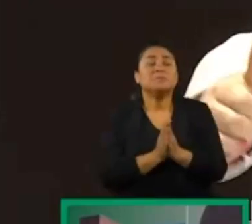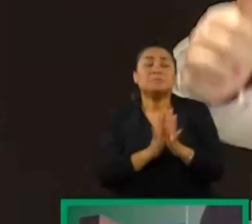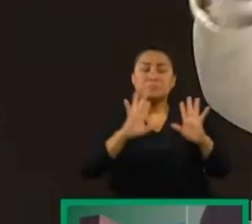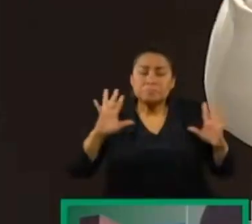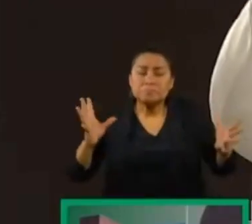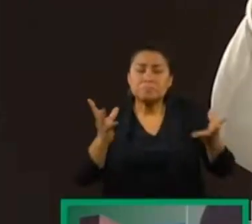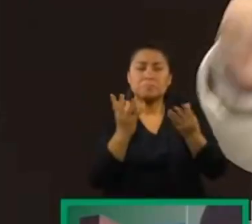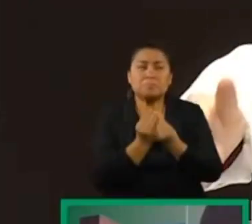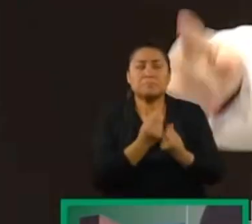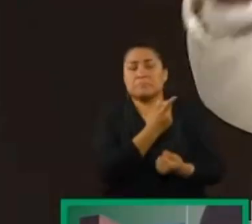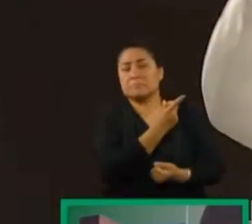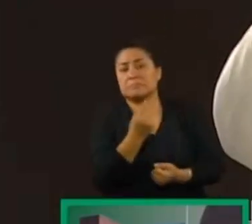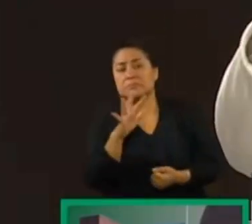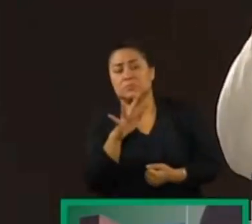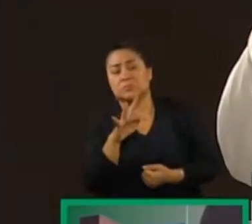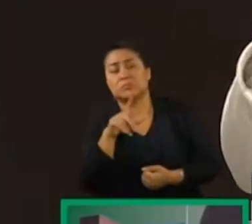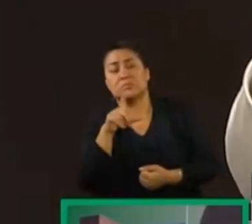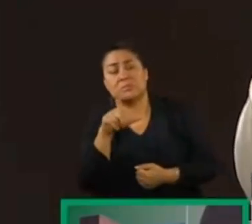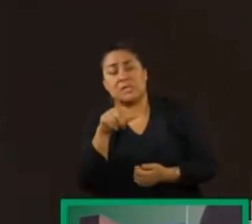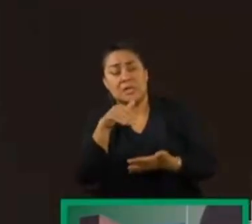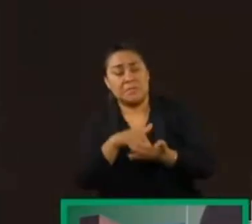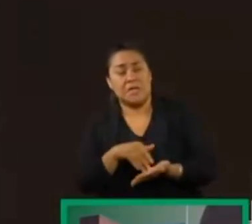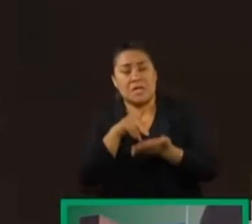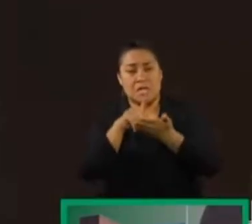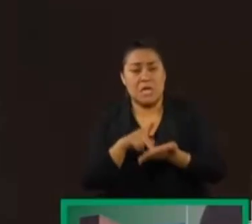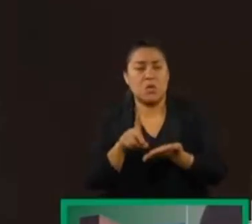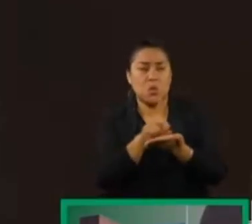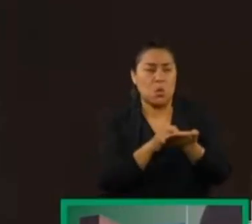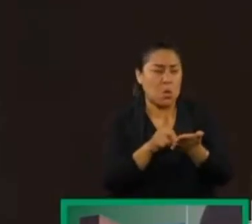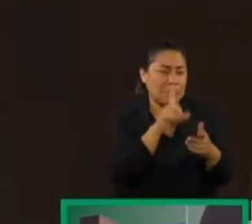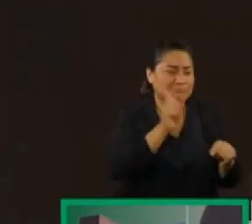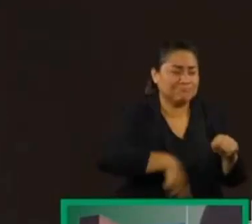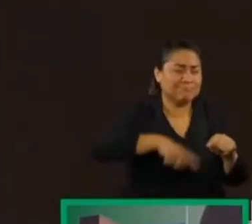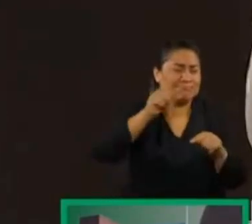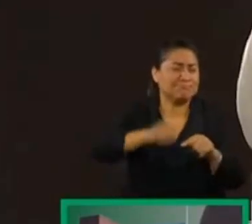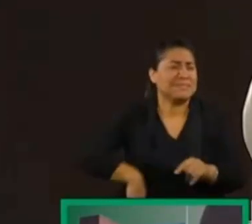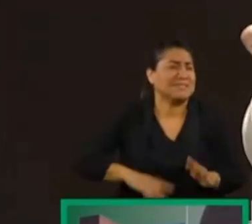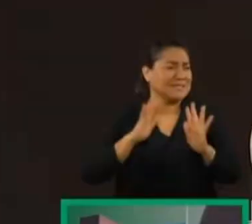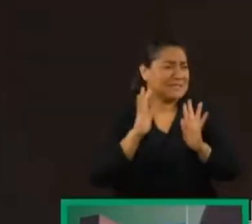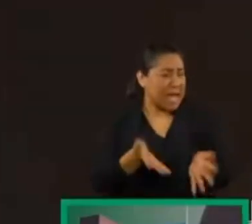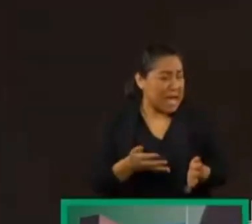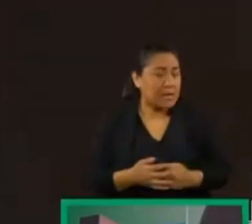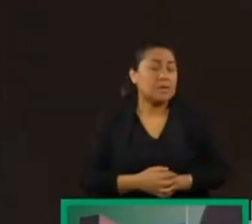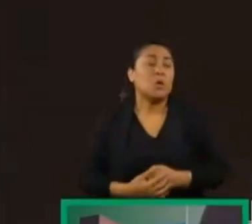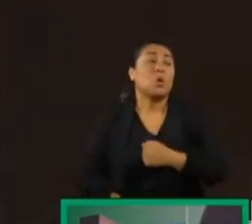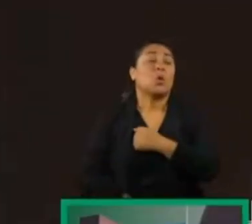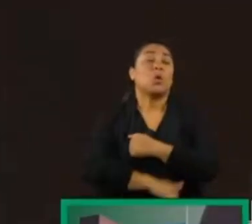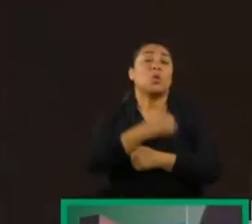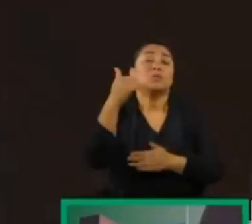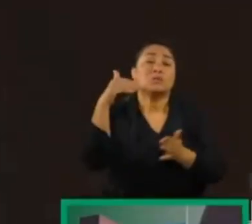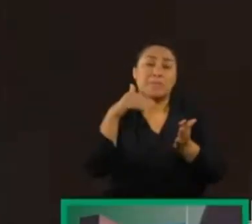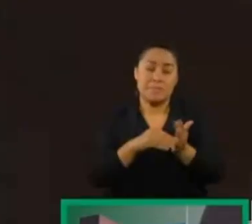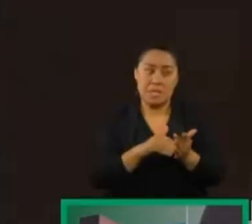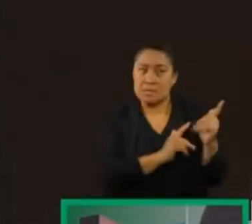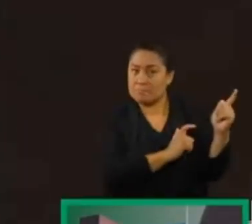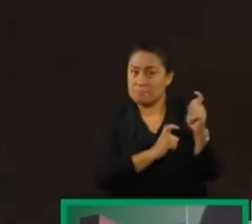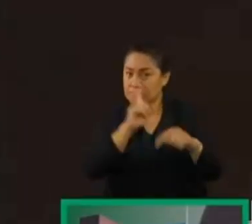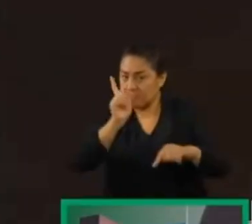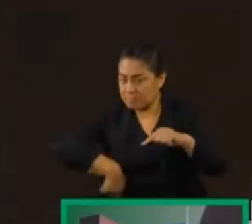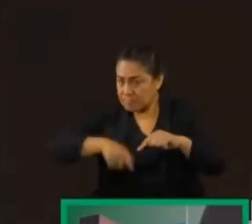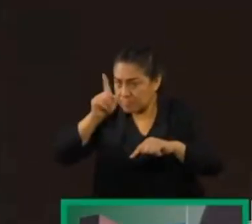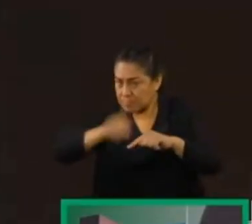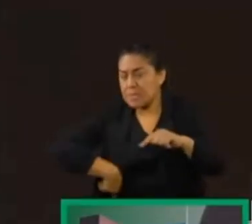de 157 toneladas de droga, casi 11,000 armas de fuego, más